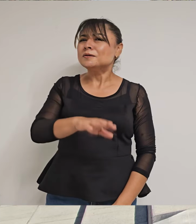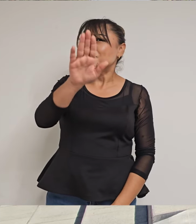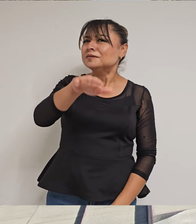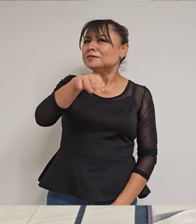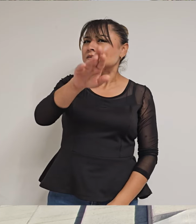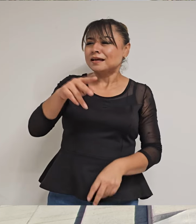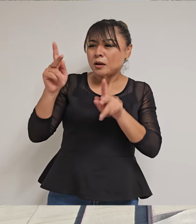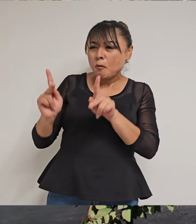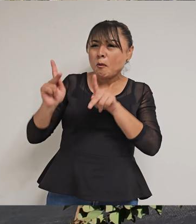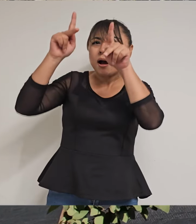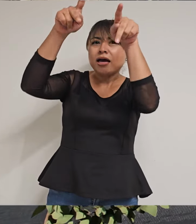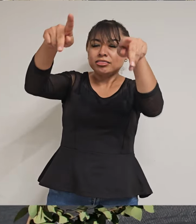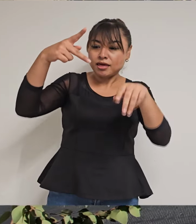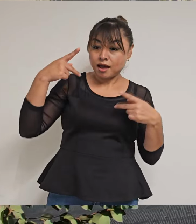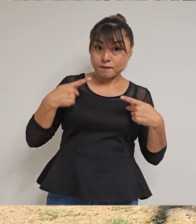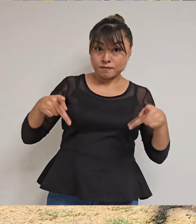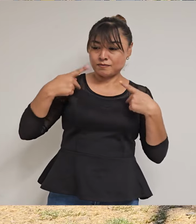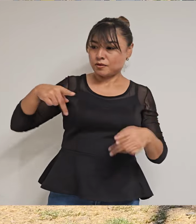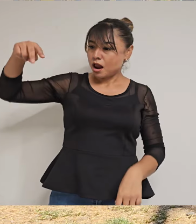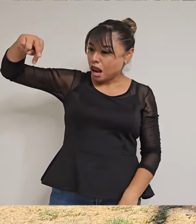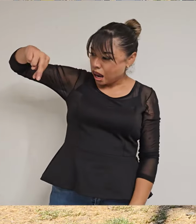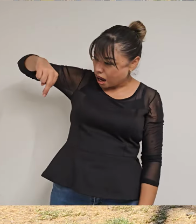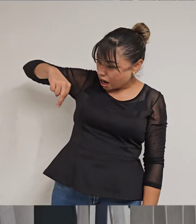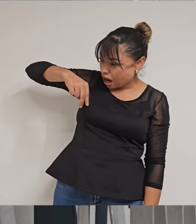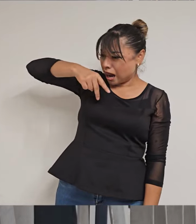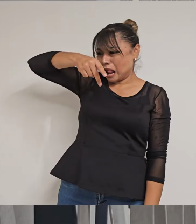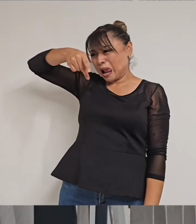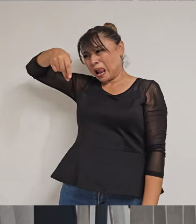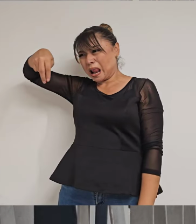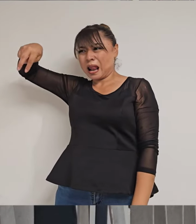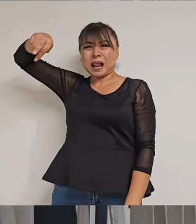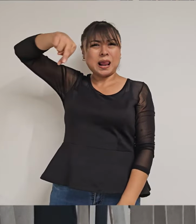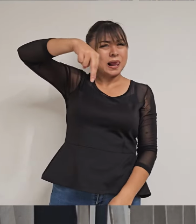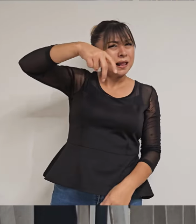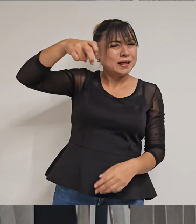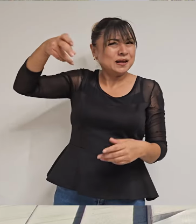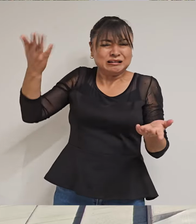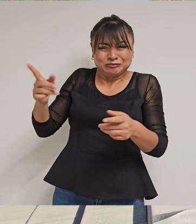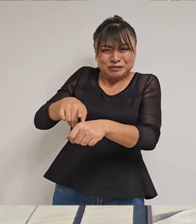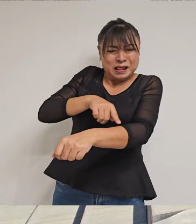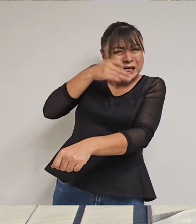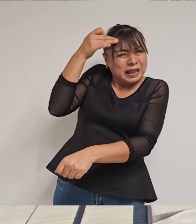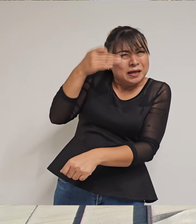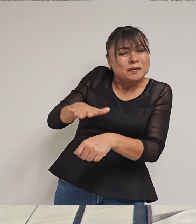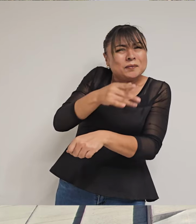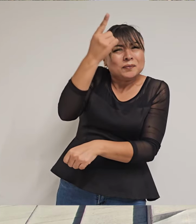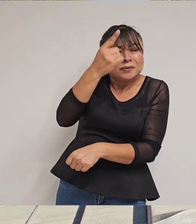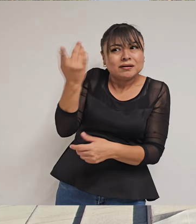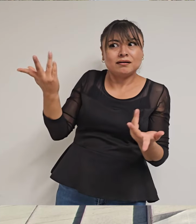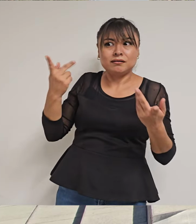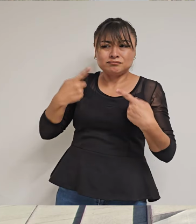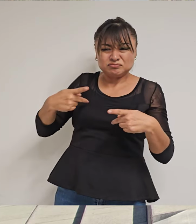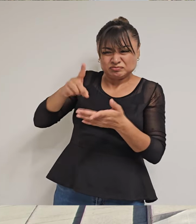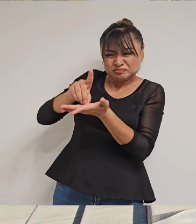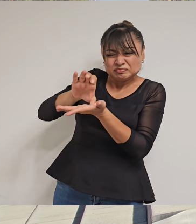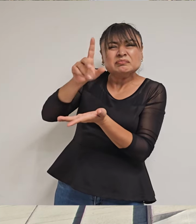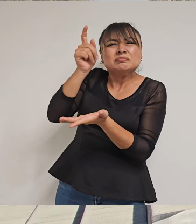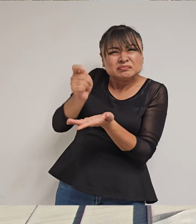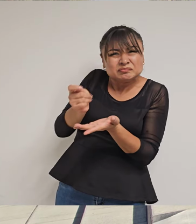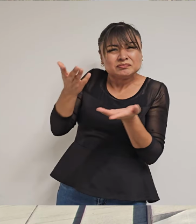¿Por qué las rampas en los puentes peatonales son tan largas? ¿Y qué tienen que ver las personas discapacitadas con esto? Últimamente he visto bien muchas publicaciones en redes sociales de